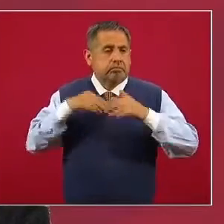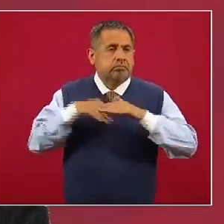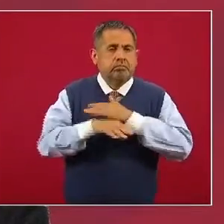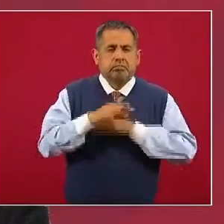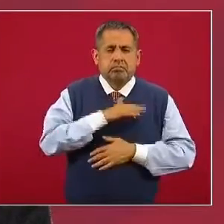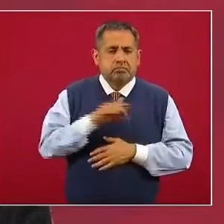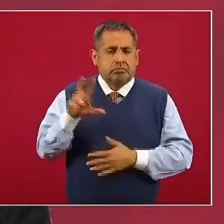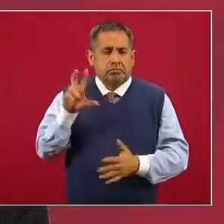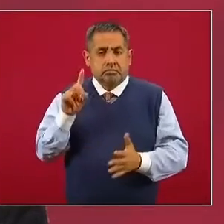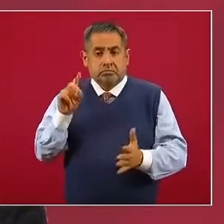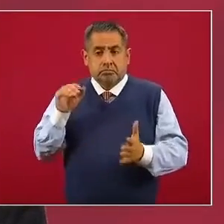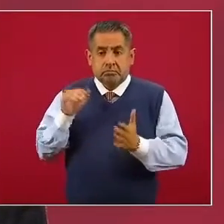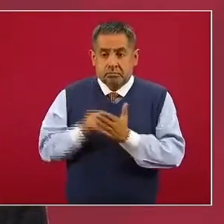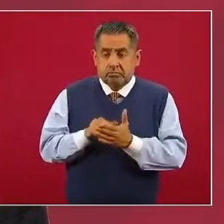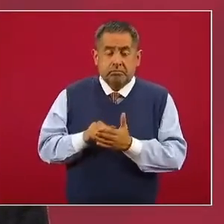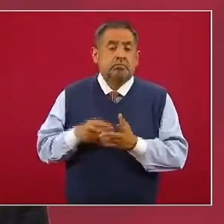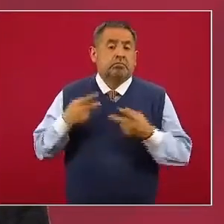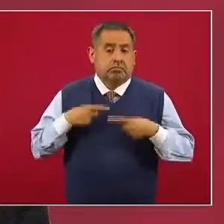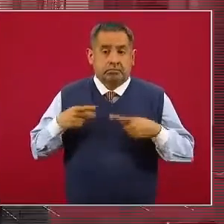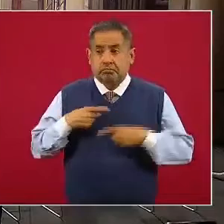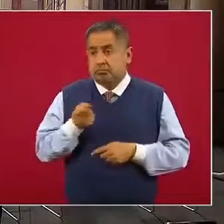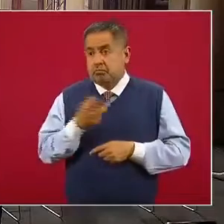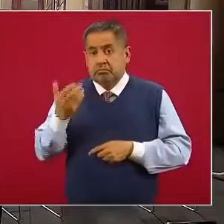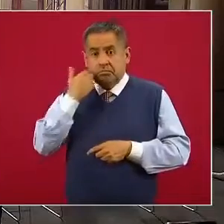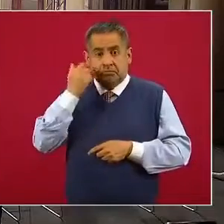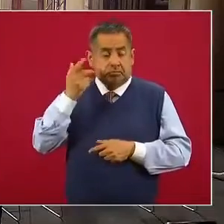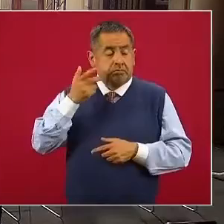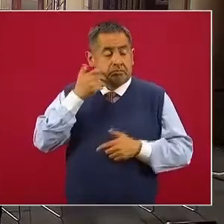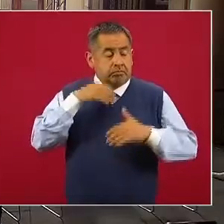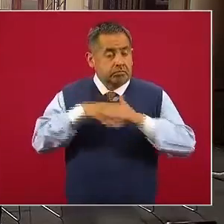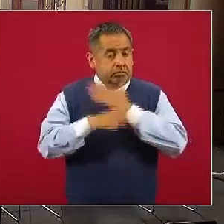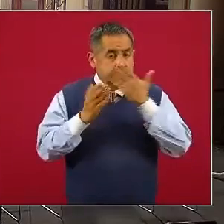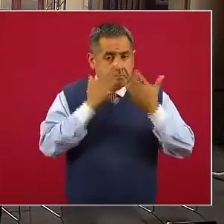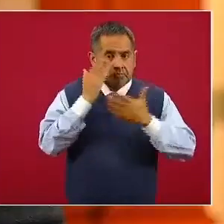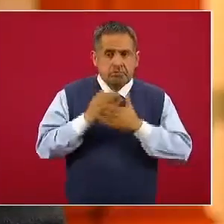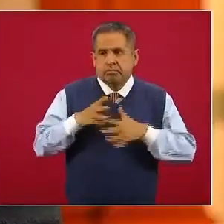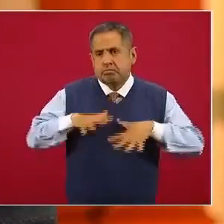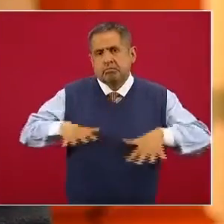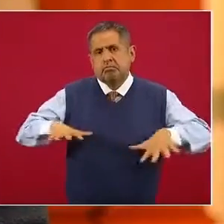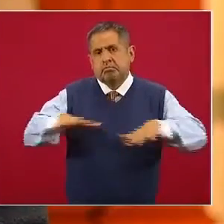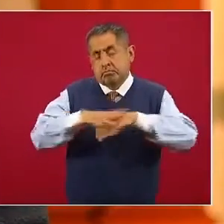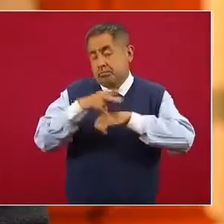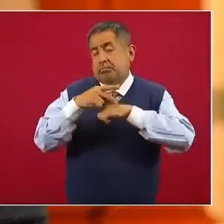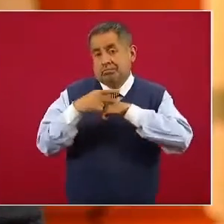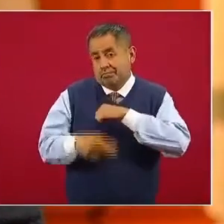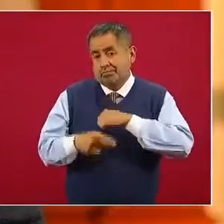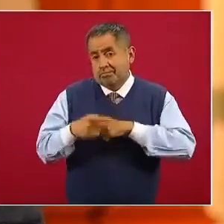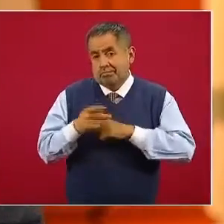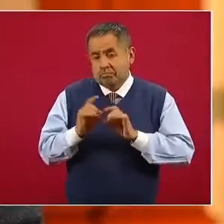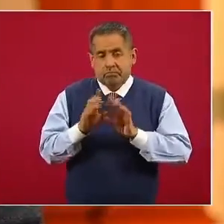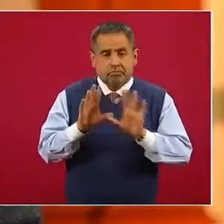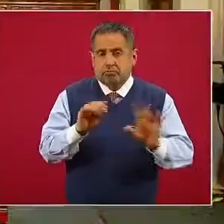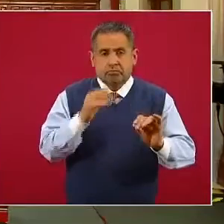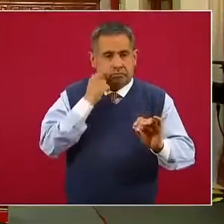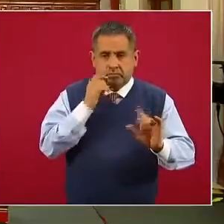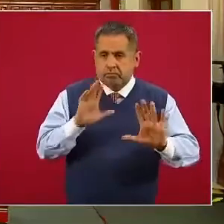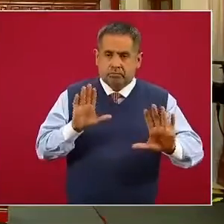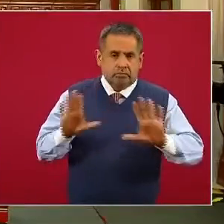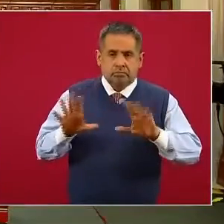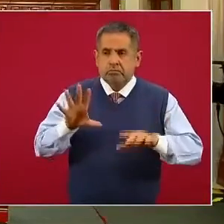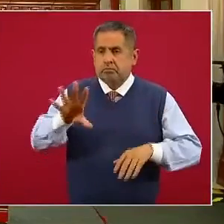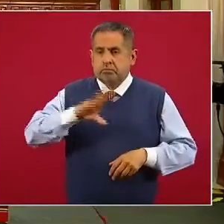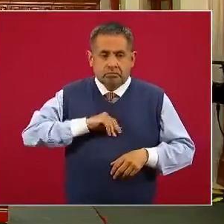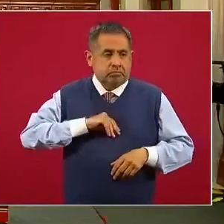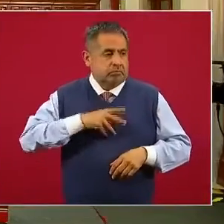de 30,000 aspirantes y necesariamente esto se convierte en una zona de riesgo de transmisión y no queremos que se